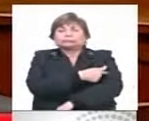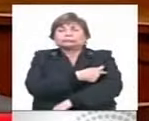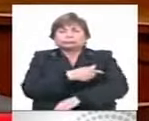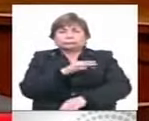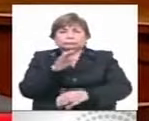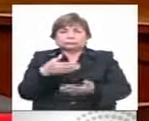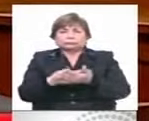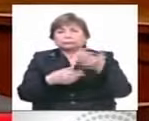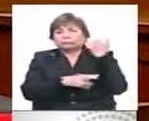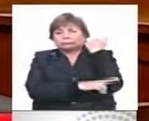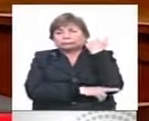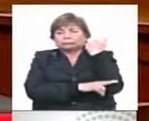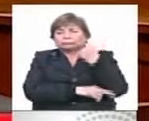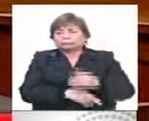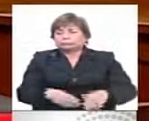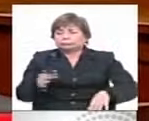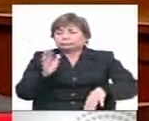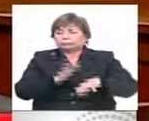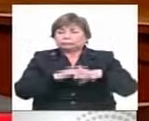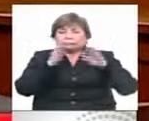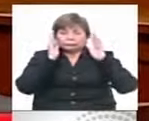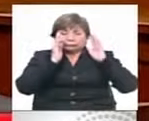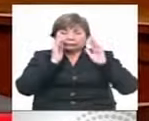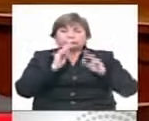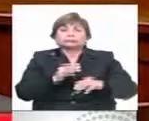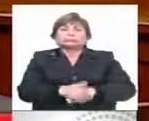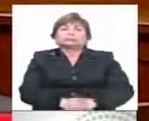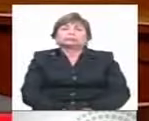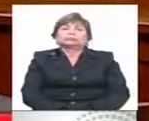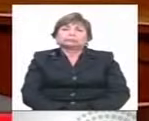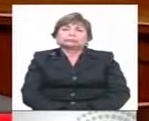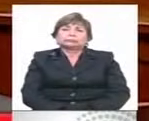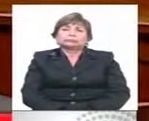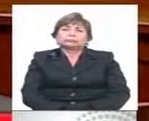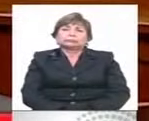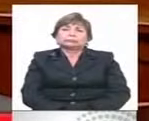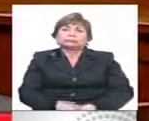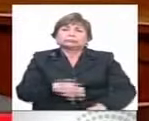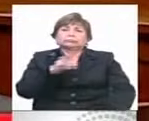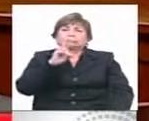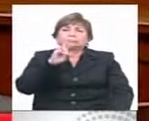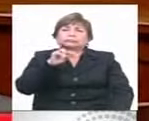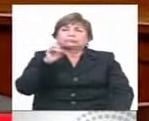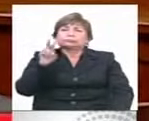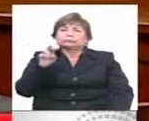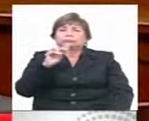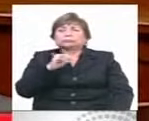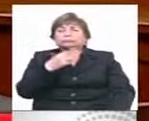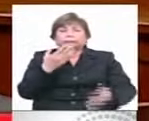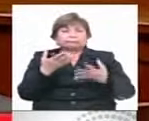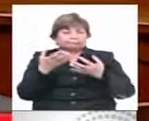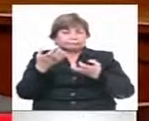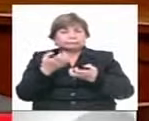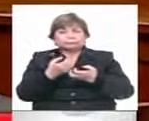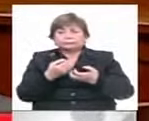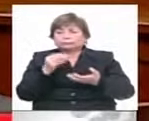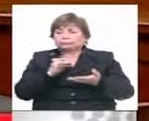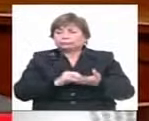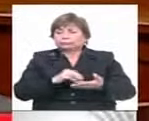nacional. Sobre la atención hospitalaria, el 2022 se contará con más